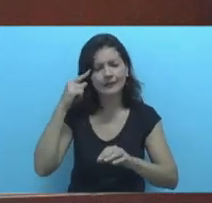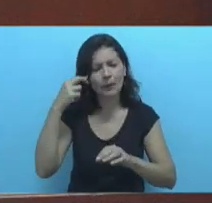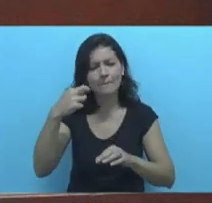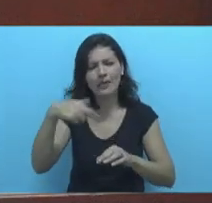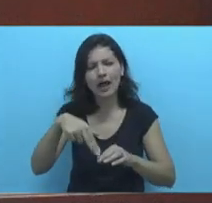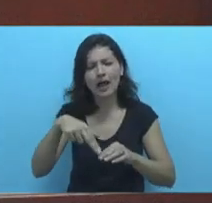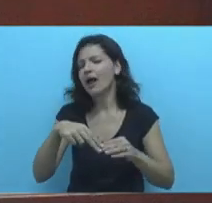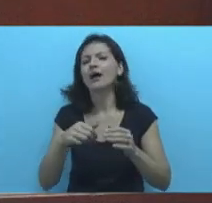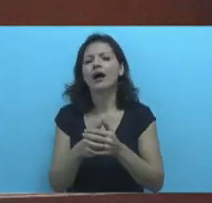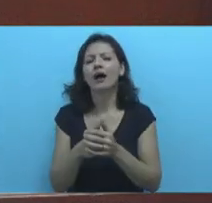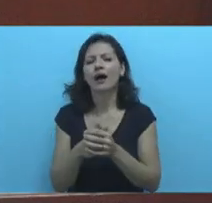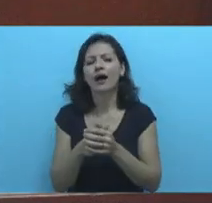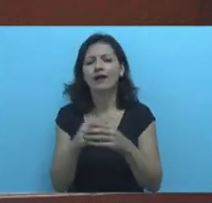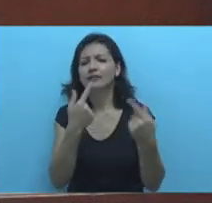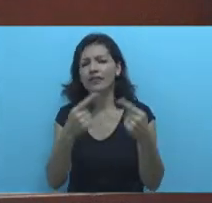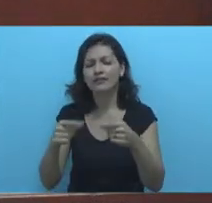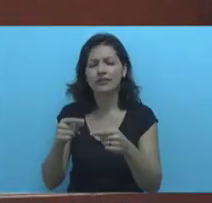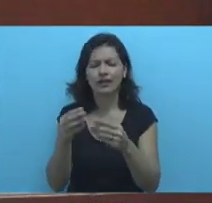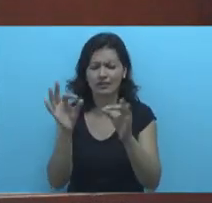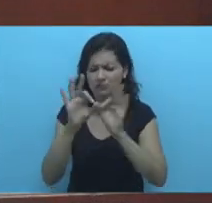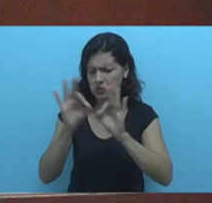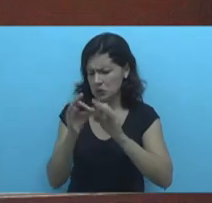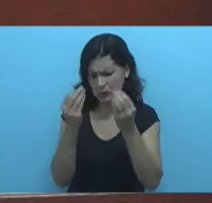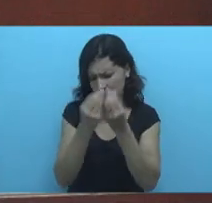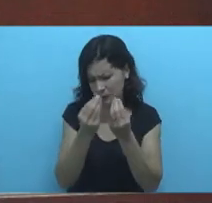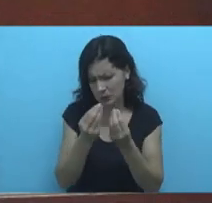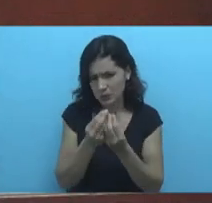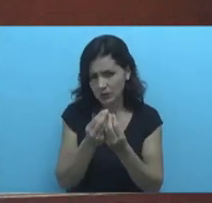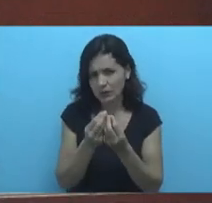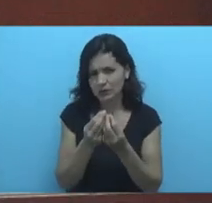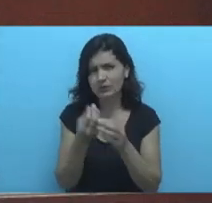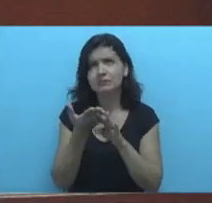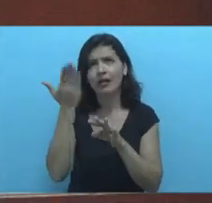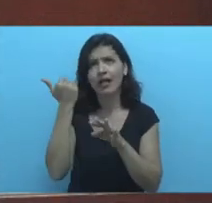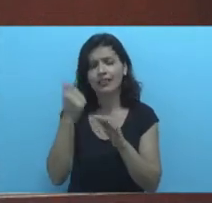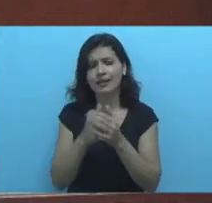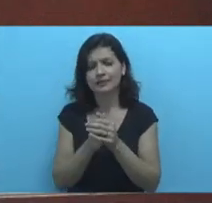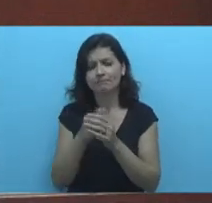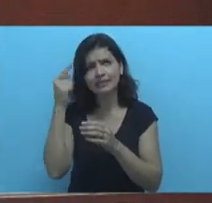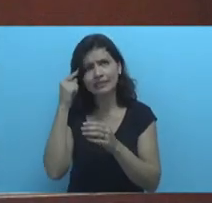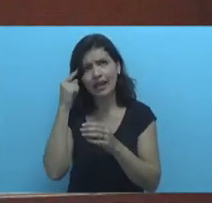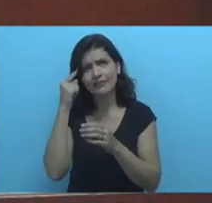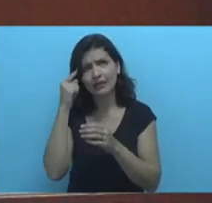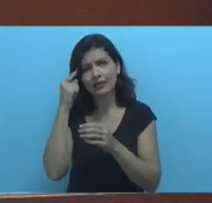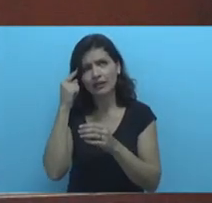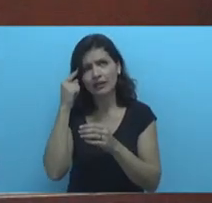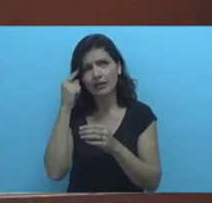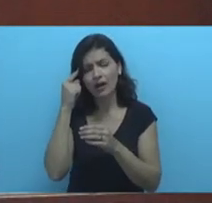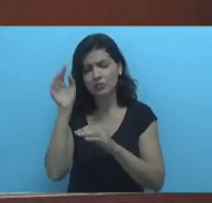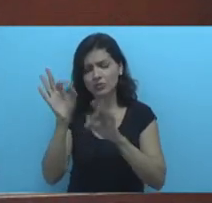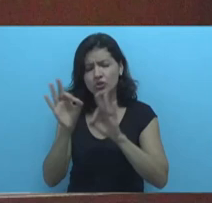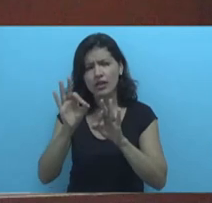estratégico. Muchos proyectos que quizás en aquel momento los pensaba